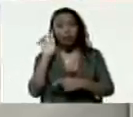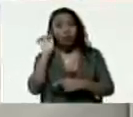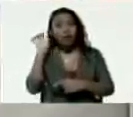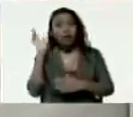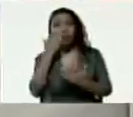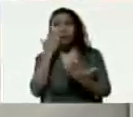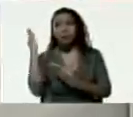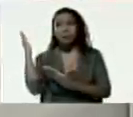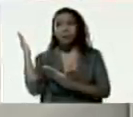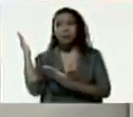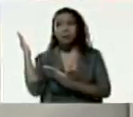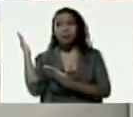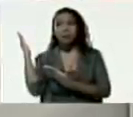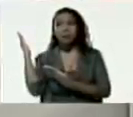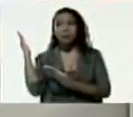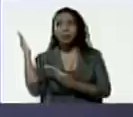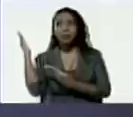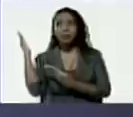con los detalles.